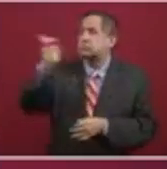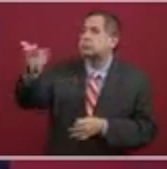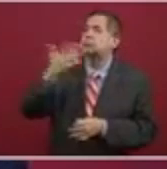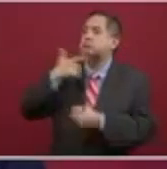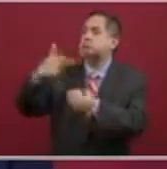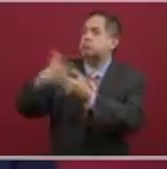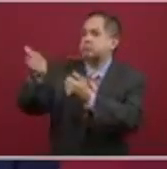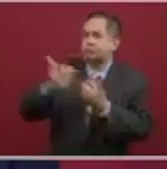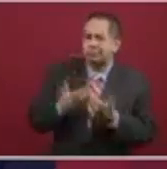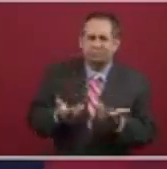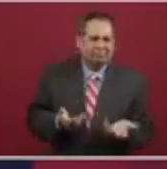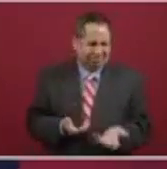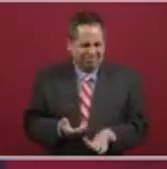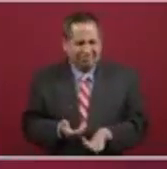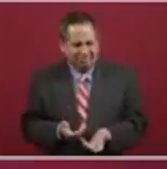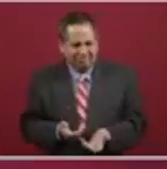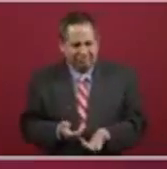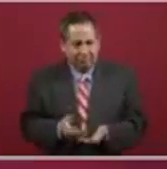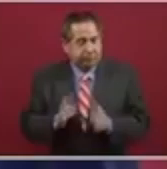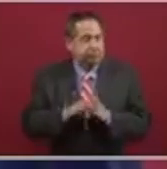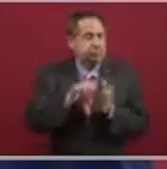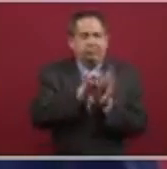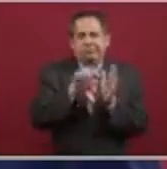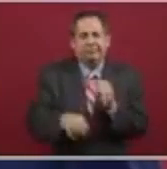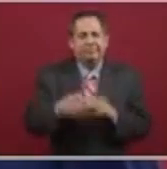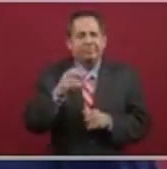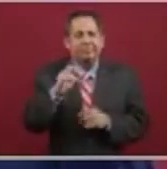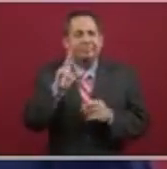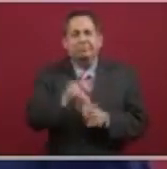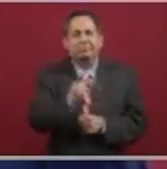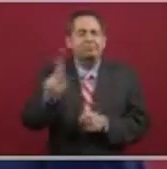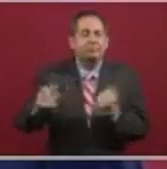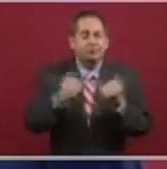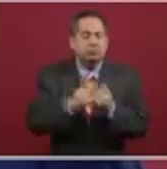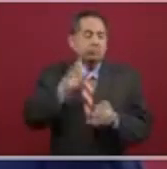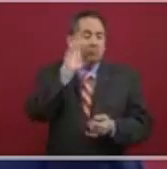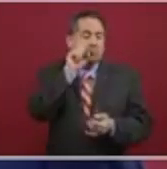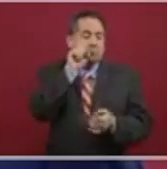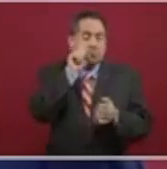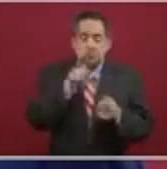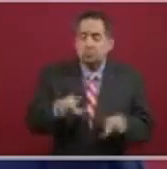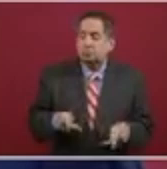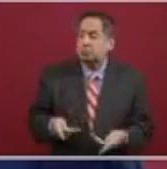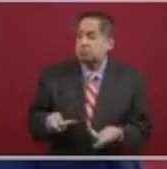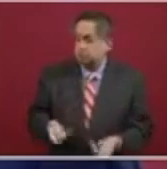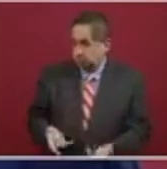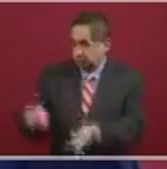si vendiéramos naranja y compráramos jugo de naranja.